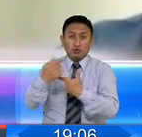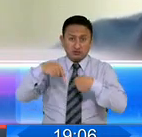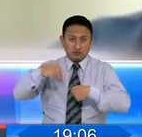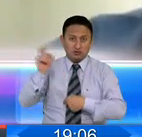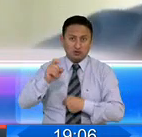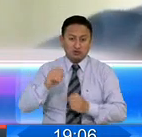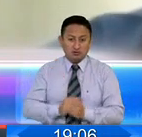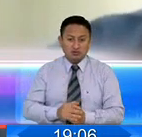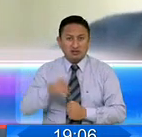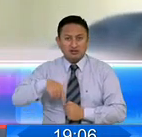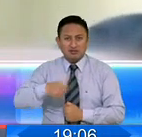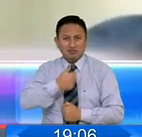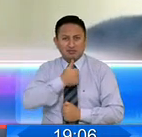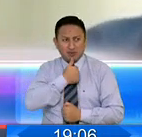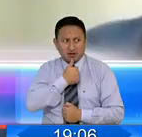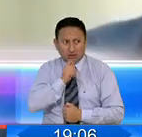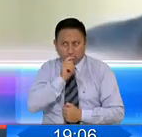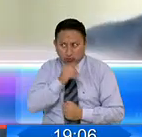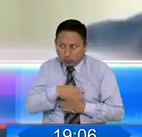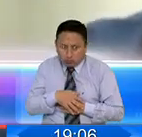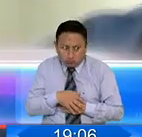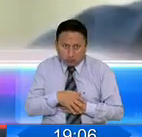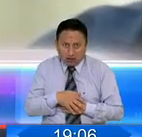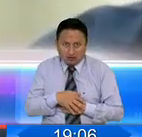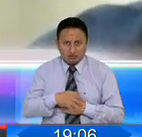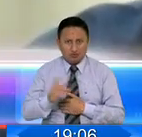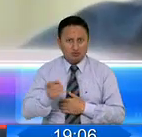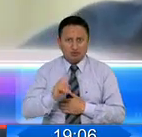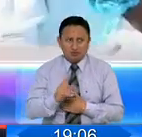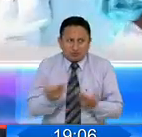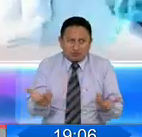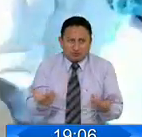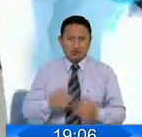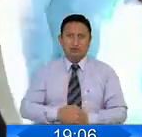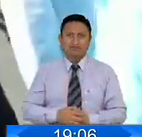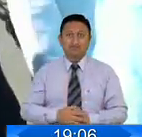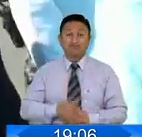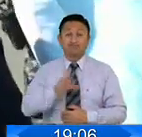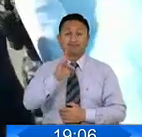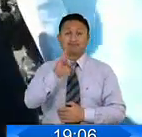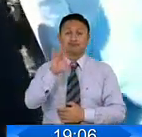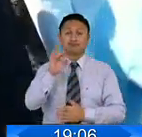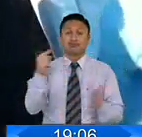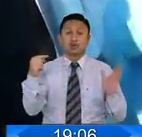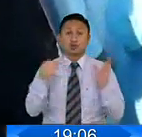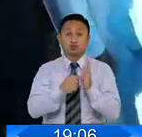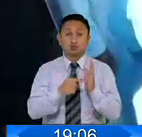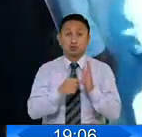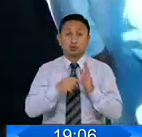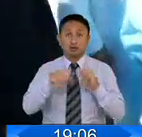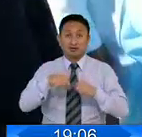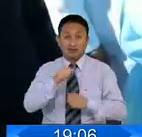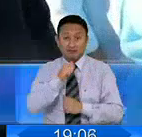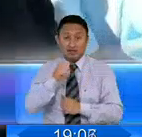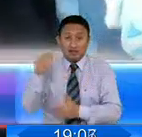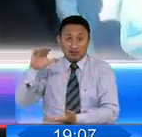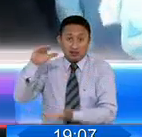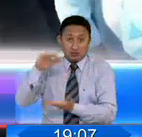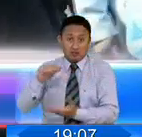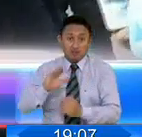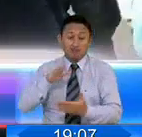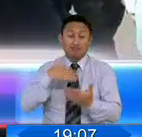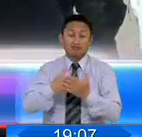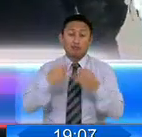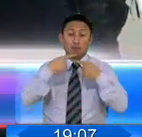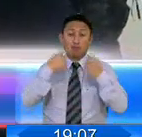no es un tema de un secreto de Estado. Son 78 mil las dosis pendientes que deberán llegar hasta marzo,